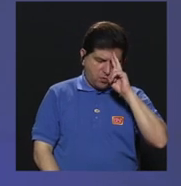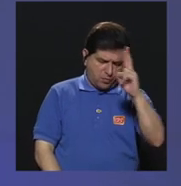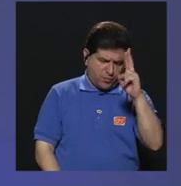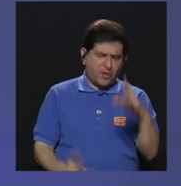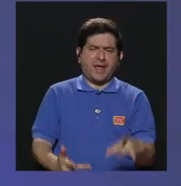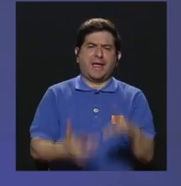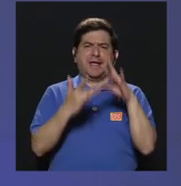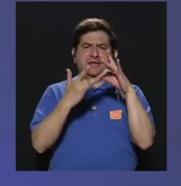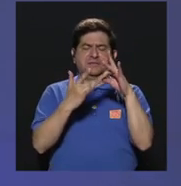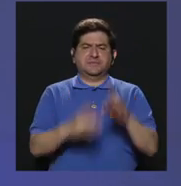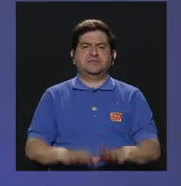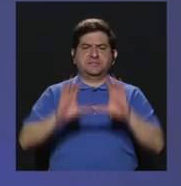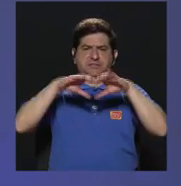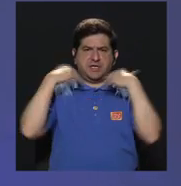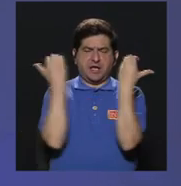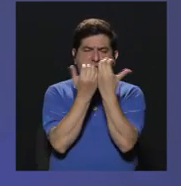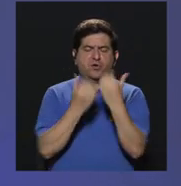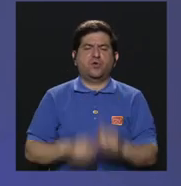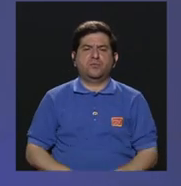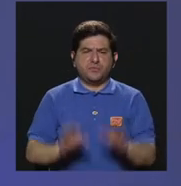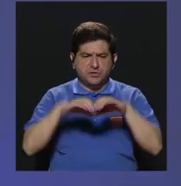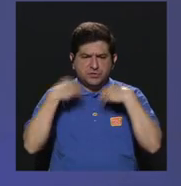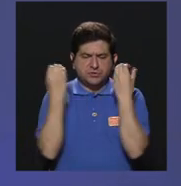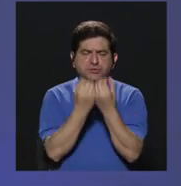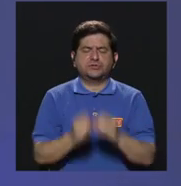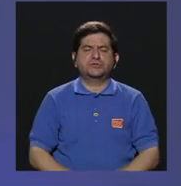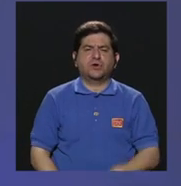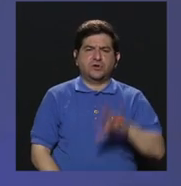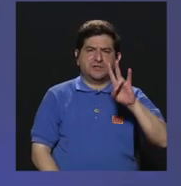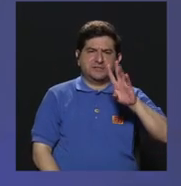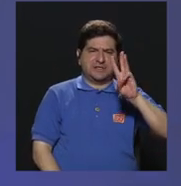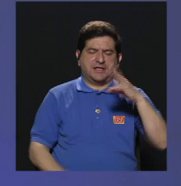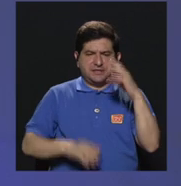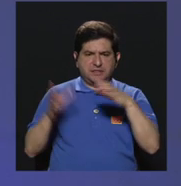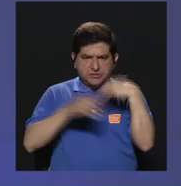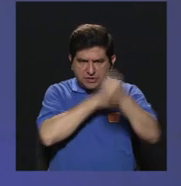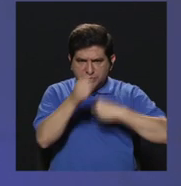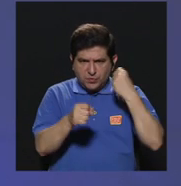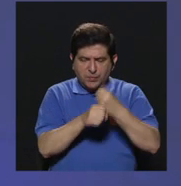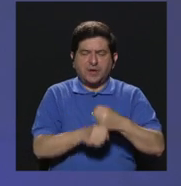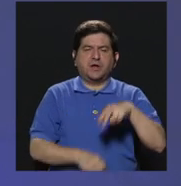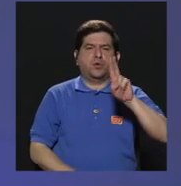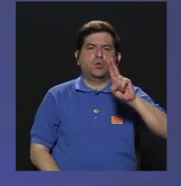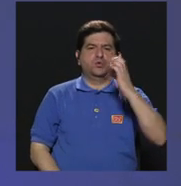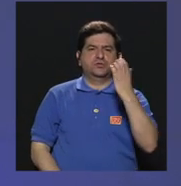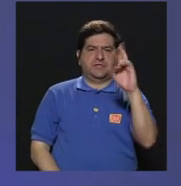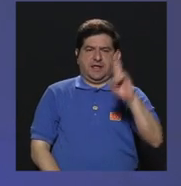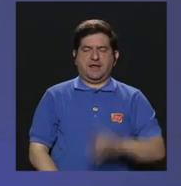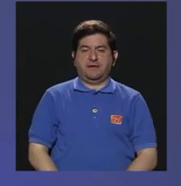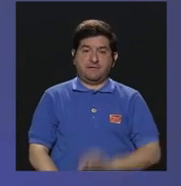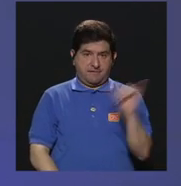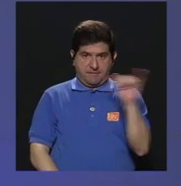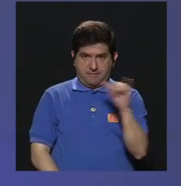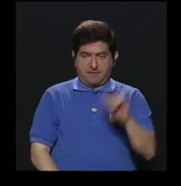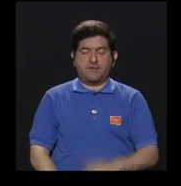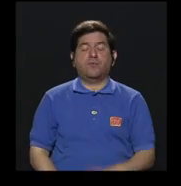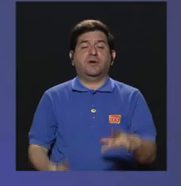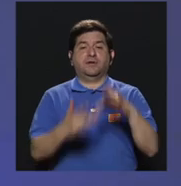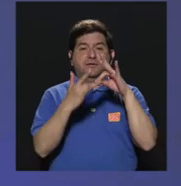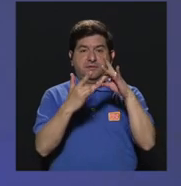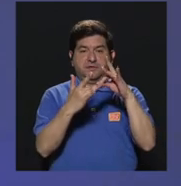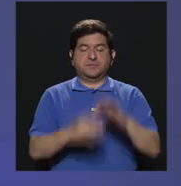muy especial a la comisión organizadora del 76º aniversario de la Universidad de Costa Rica. También, de manera